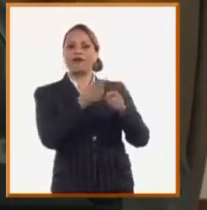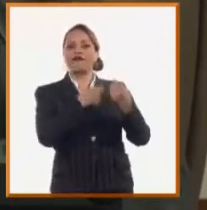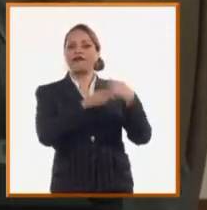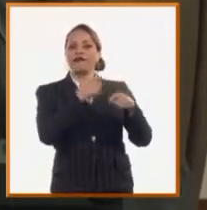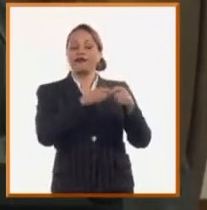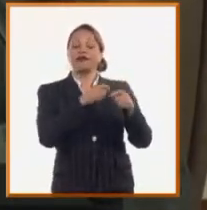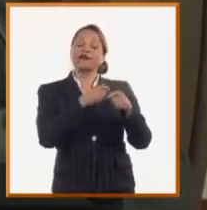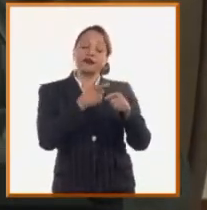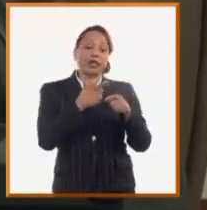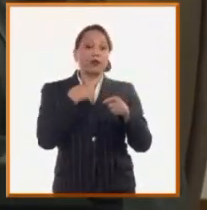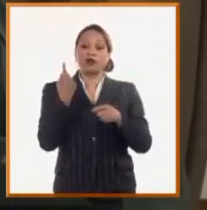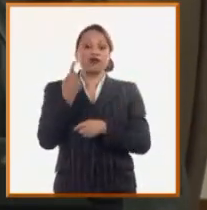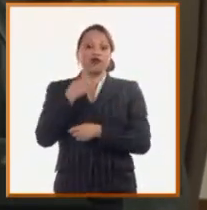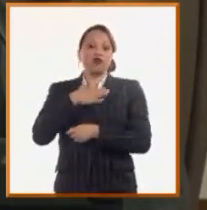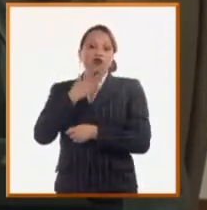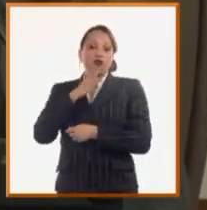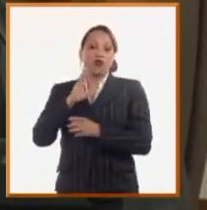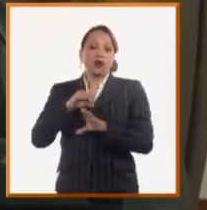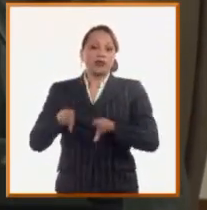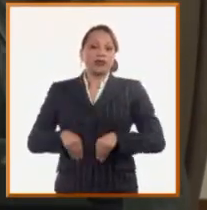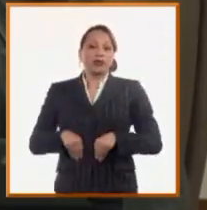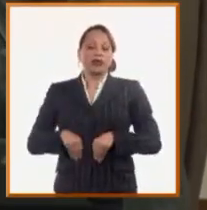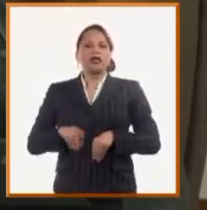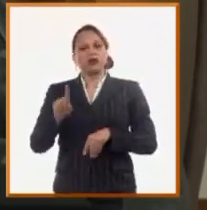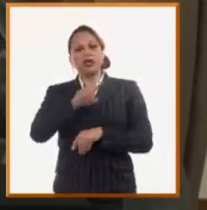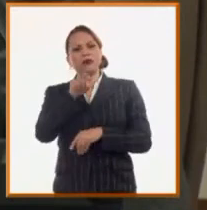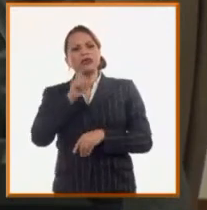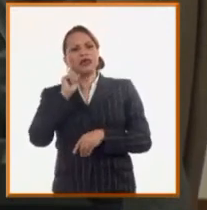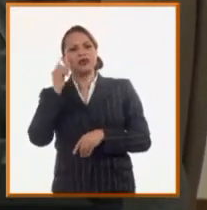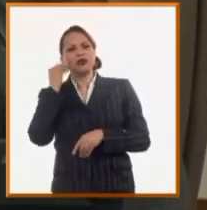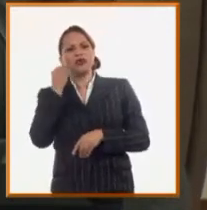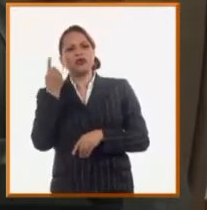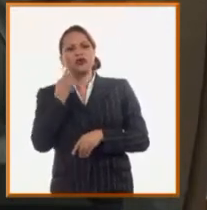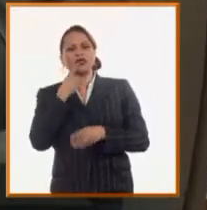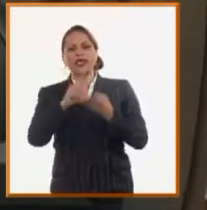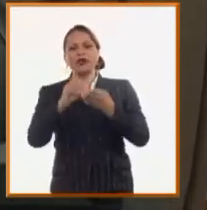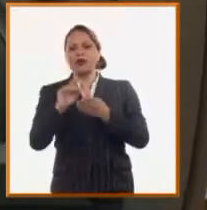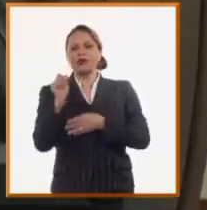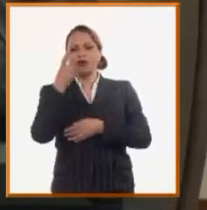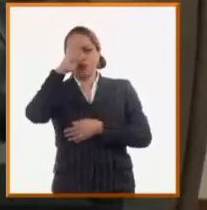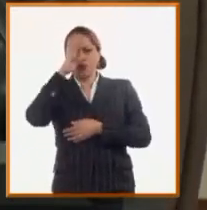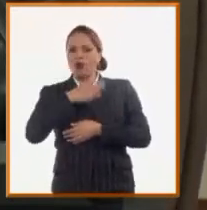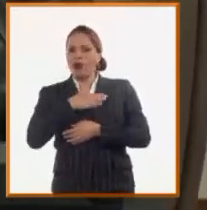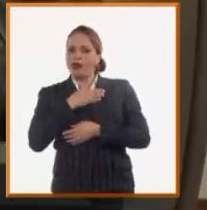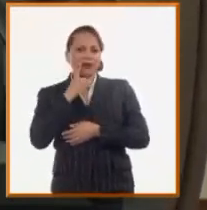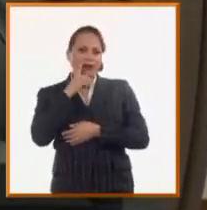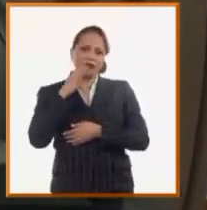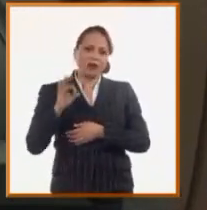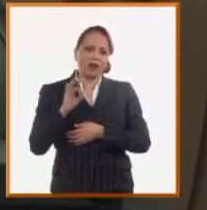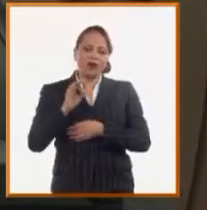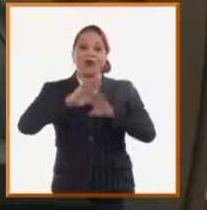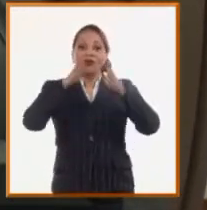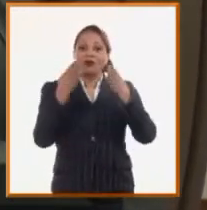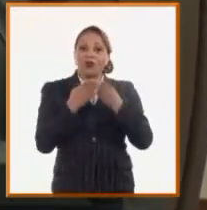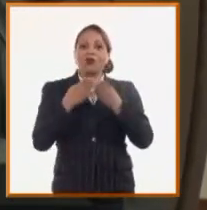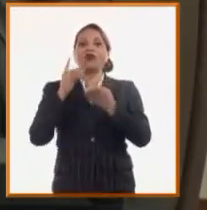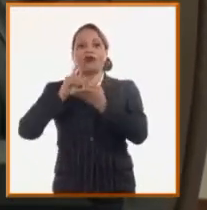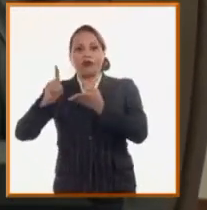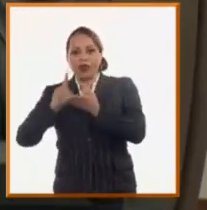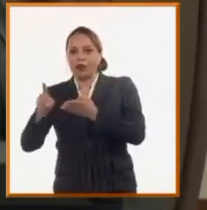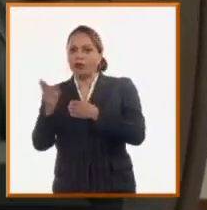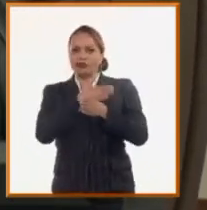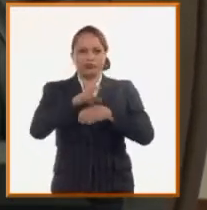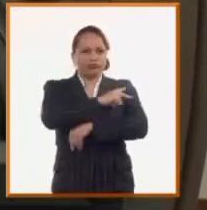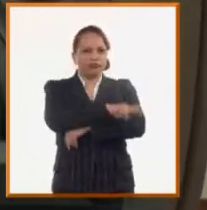¿Y ustedes se creen que los únicos que nos demoramos en pagar o incumplimos? En el mundo todo el mundo debe. Y todo el mundo tiene cuentas vencidas también.